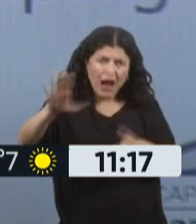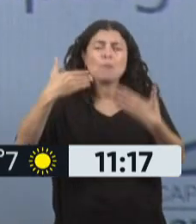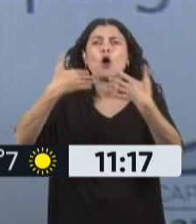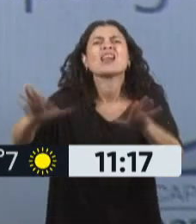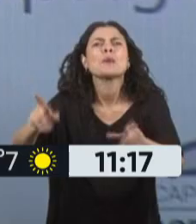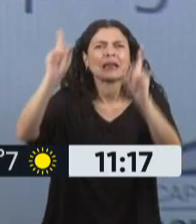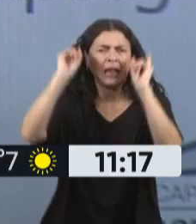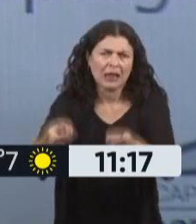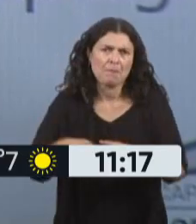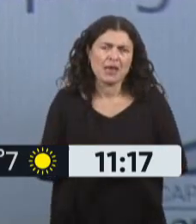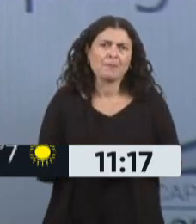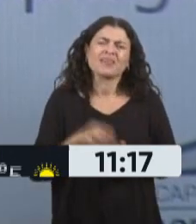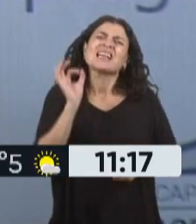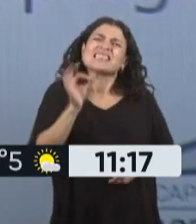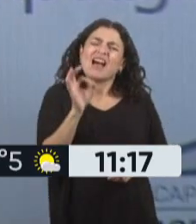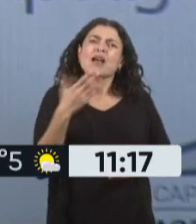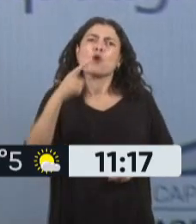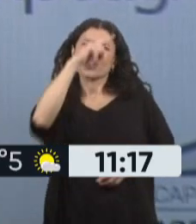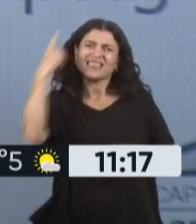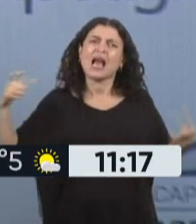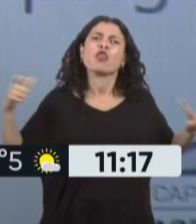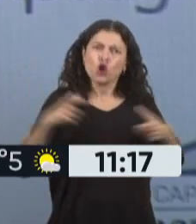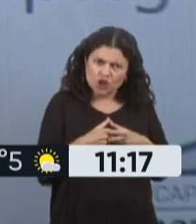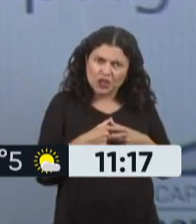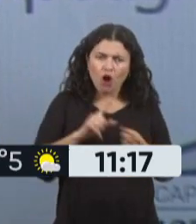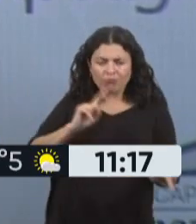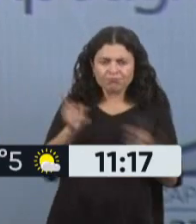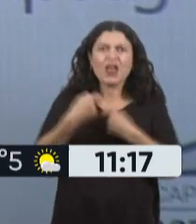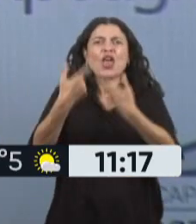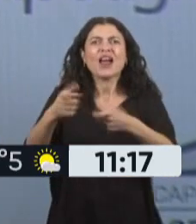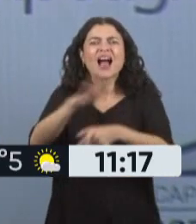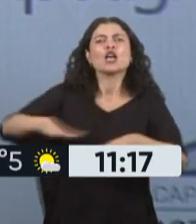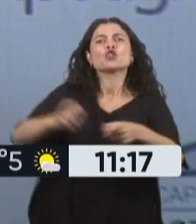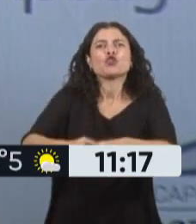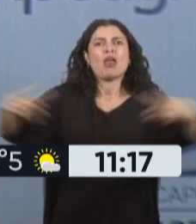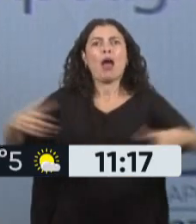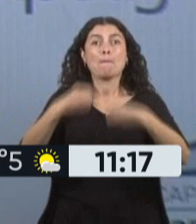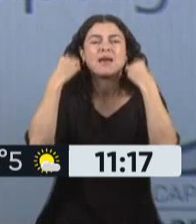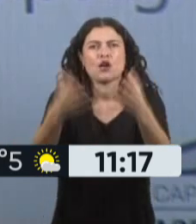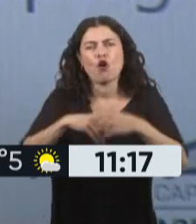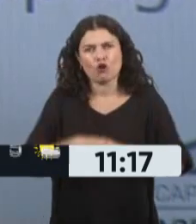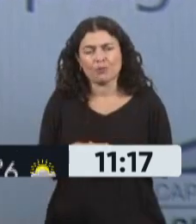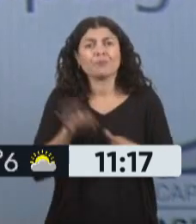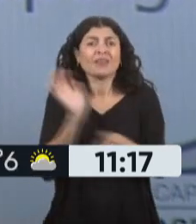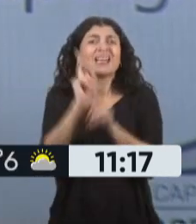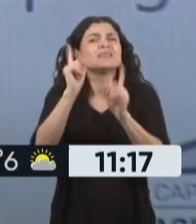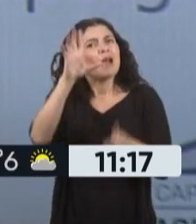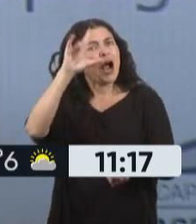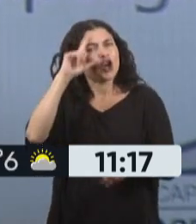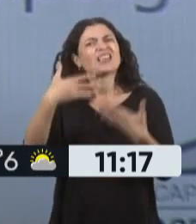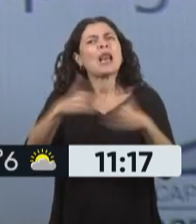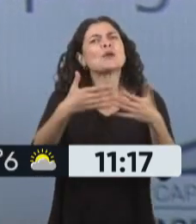equivale a una sociedad grande, porque sabemos que la prosperidad va indefectiblemente de la mano de la libertad, y en este caso de la libertad del